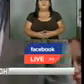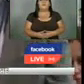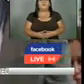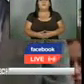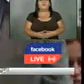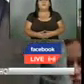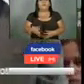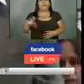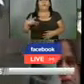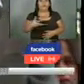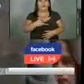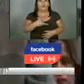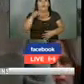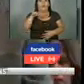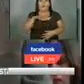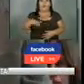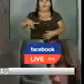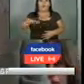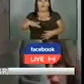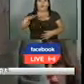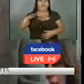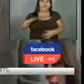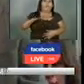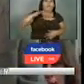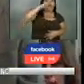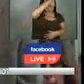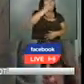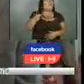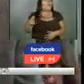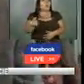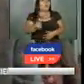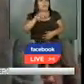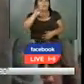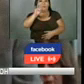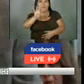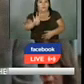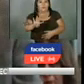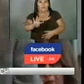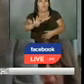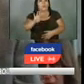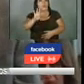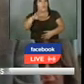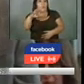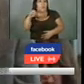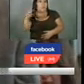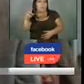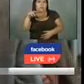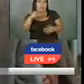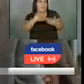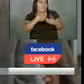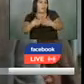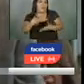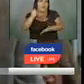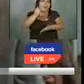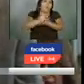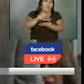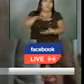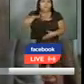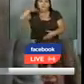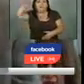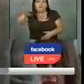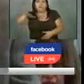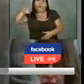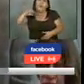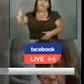Atendimos en el aeropuerto internacional del Salvador más de 400 operaciones de vuelos comerciales